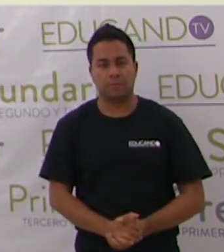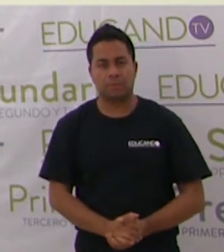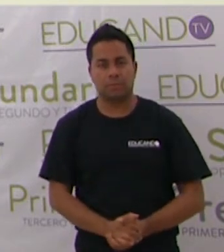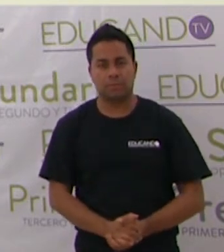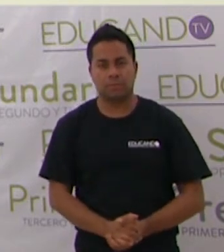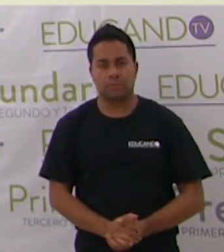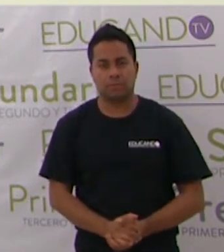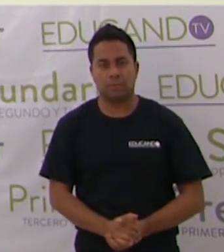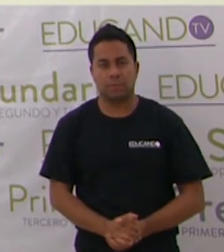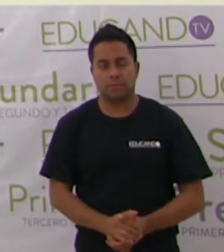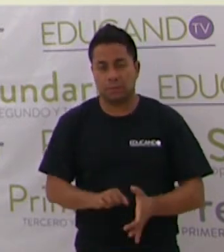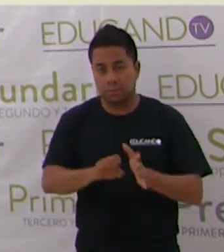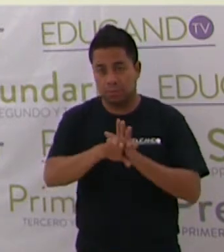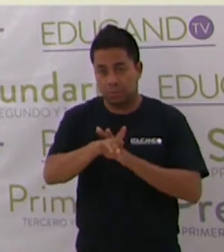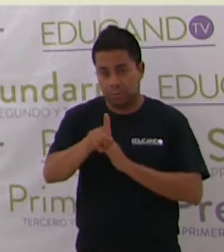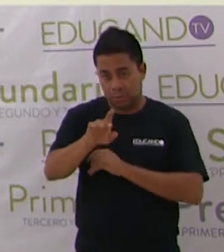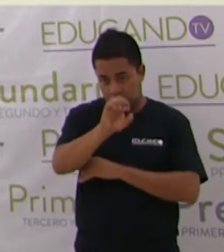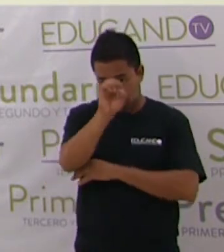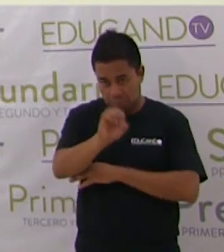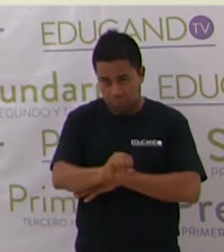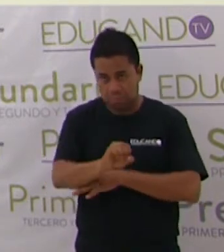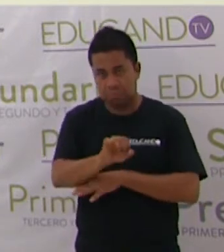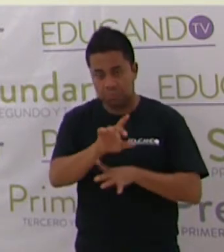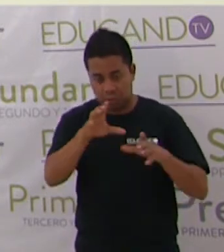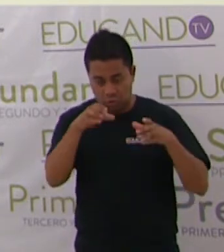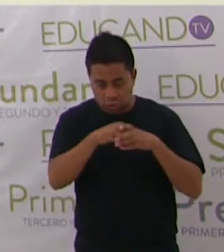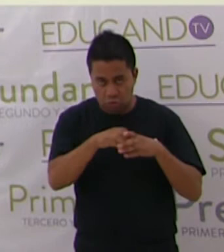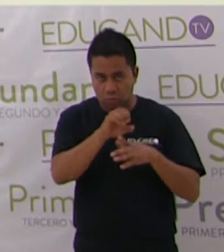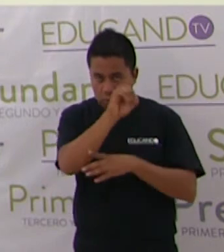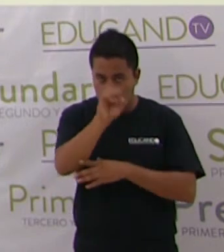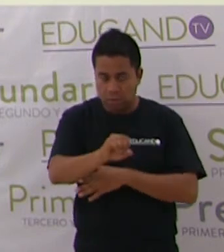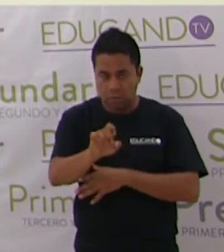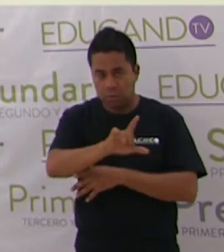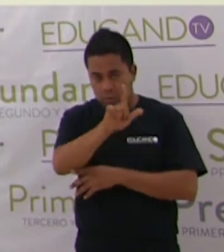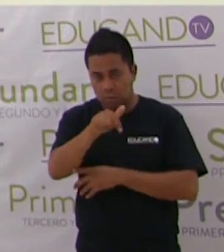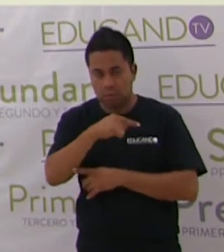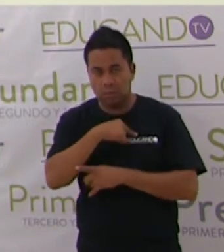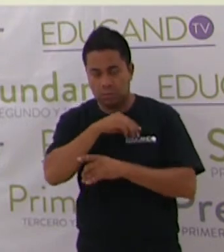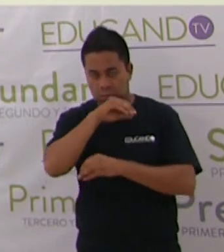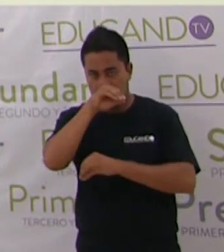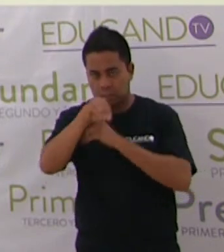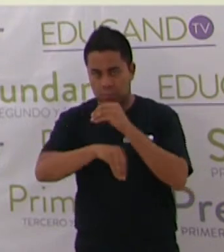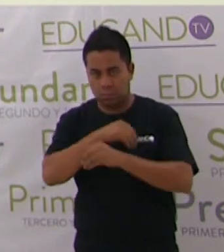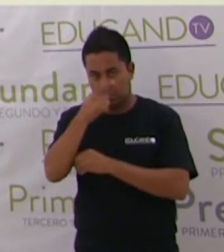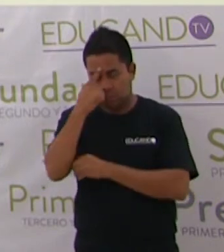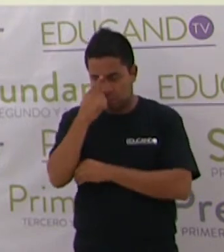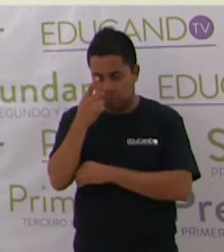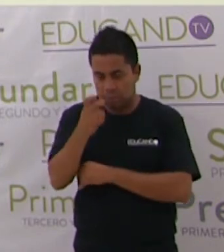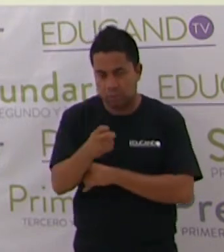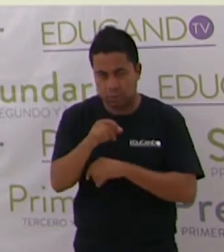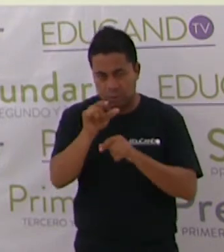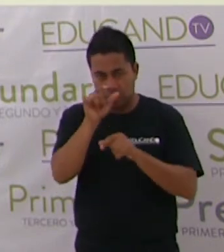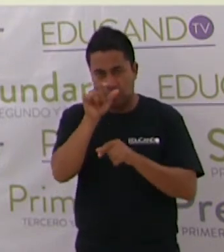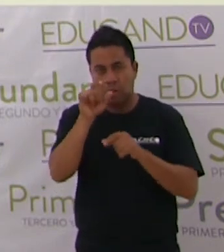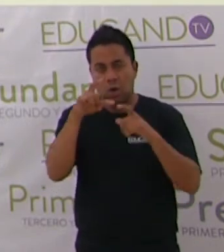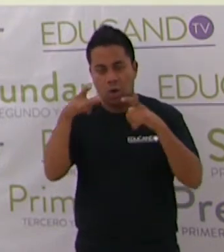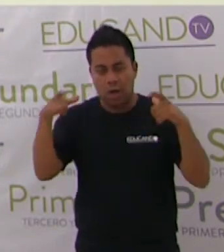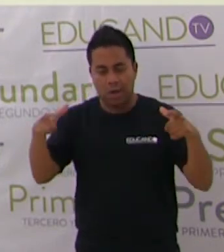Se le saca porcentaje respecto al total y lo representamos en esta gráfica de